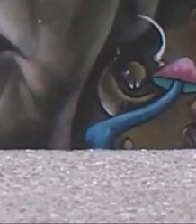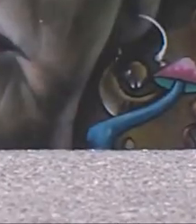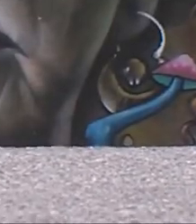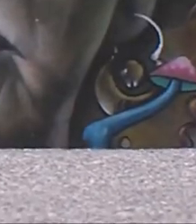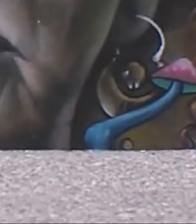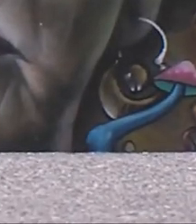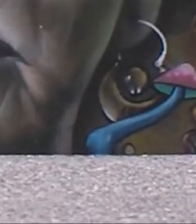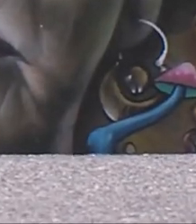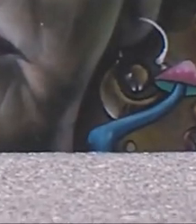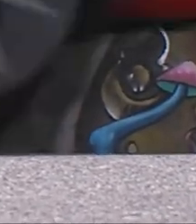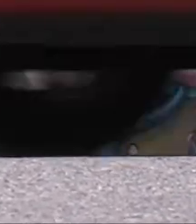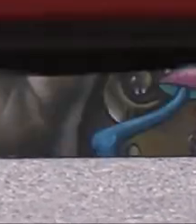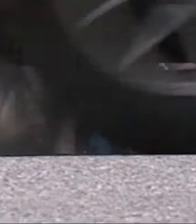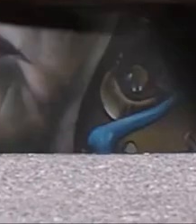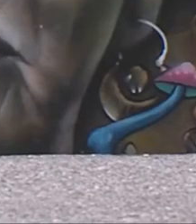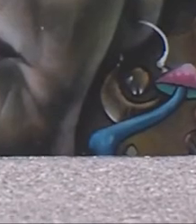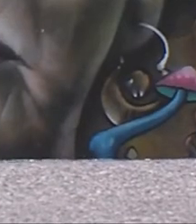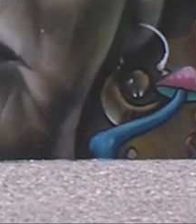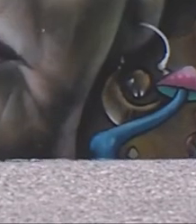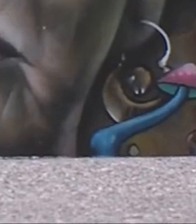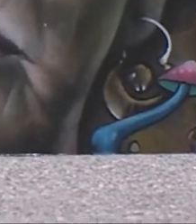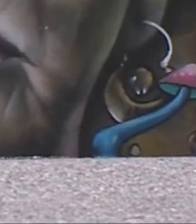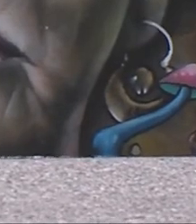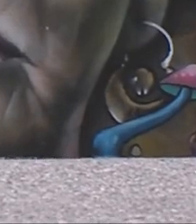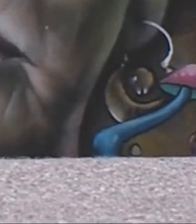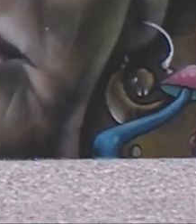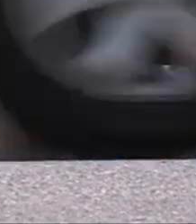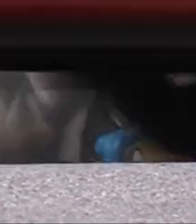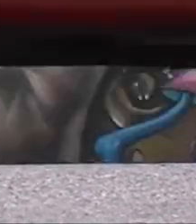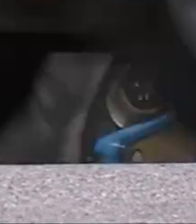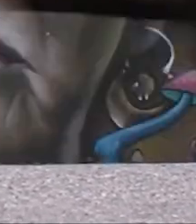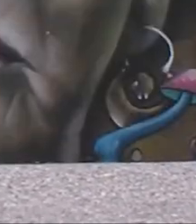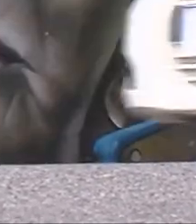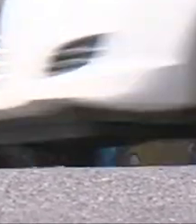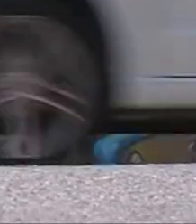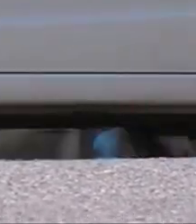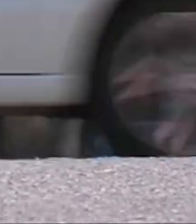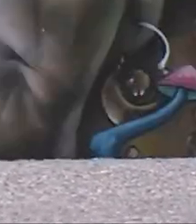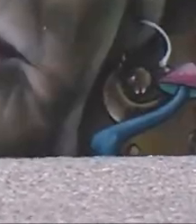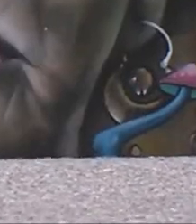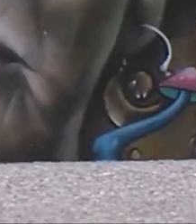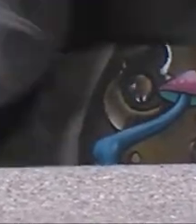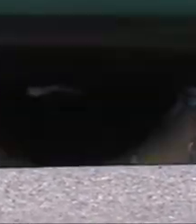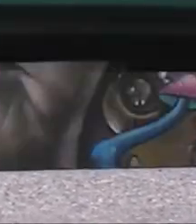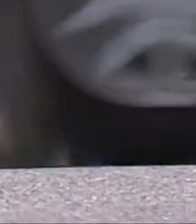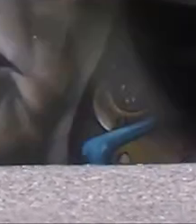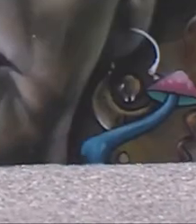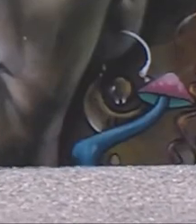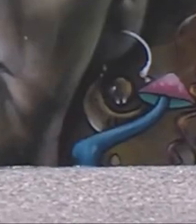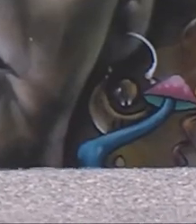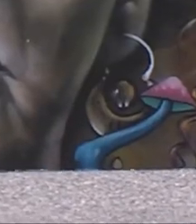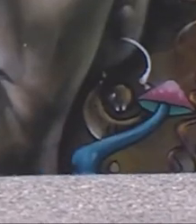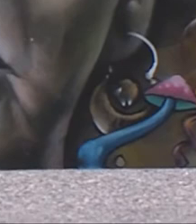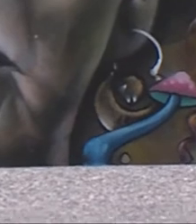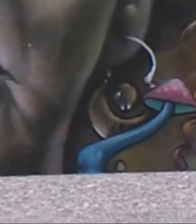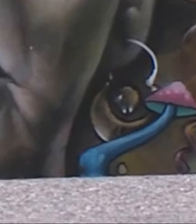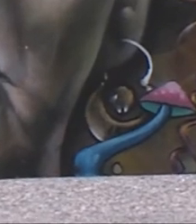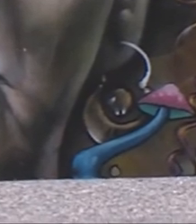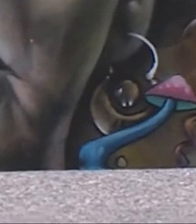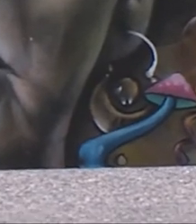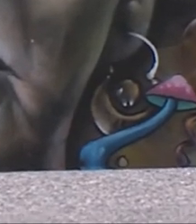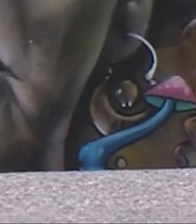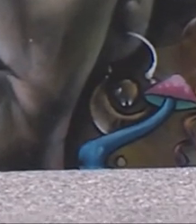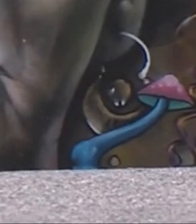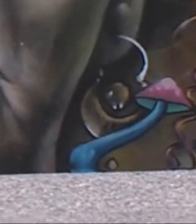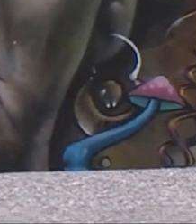en un mundo gris, análisis, la ciudad necesita una catarsis. Cromo sobre negro, rojo sobre